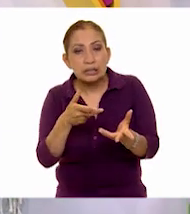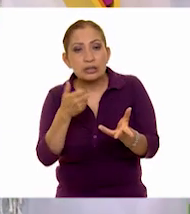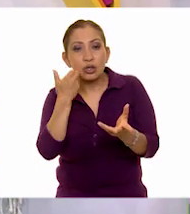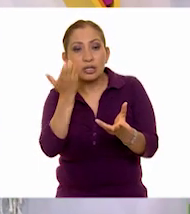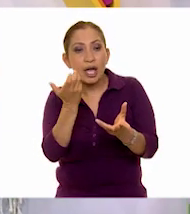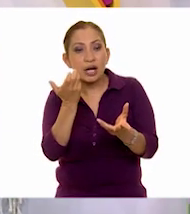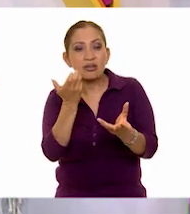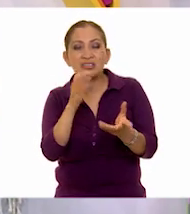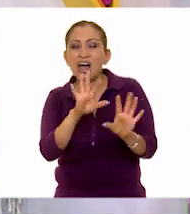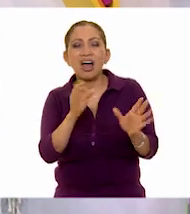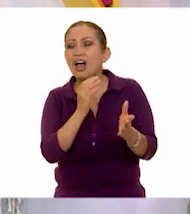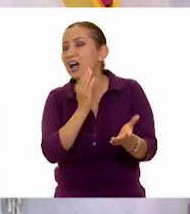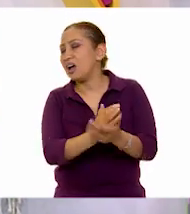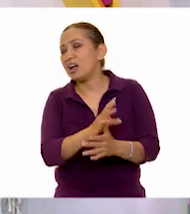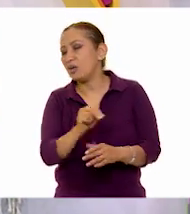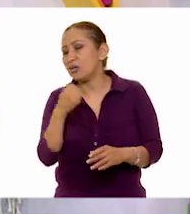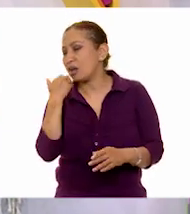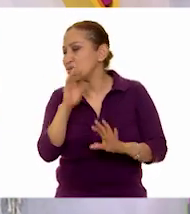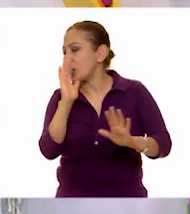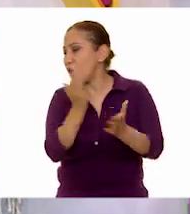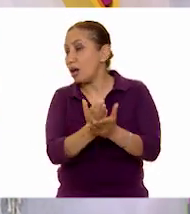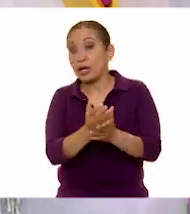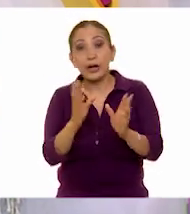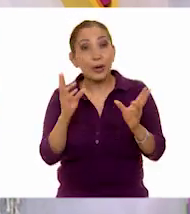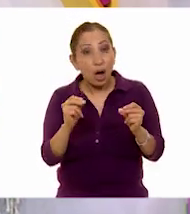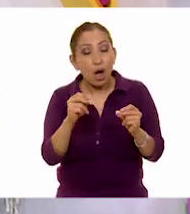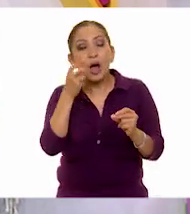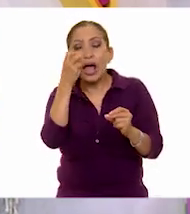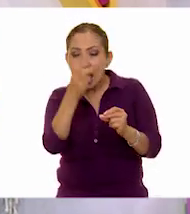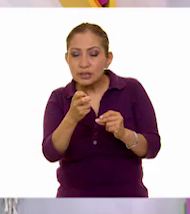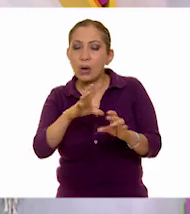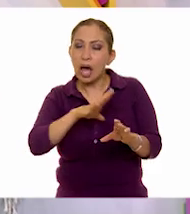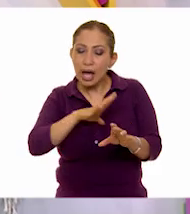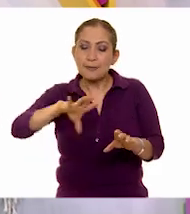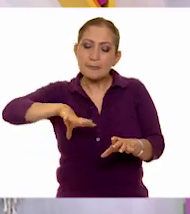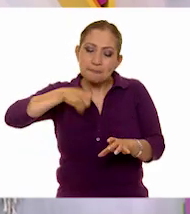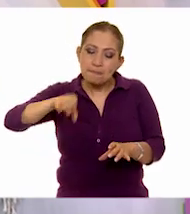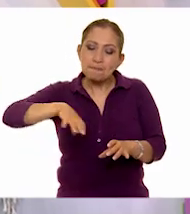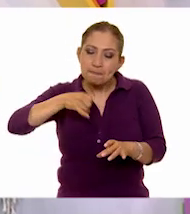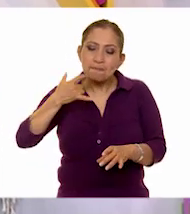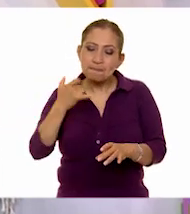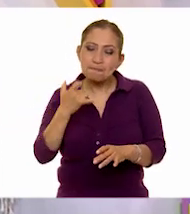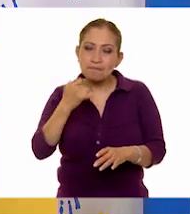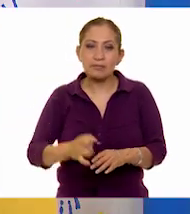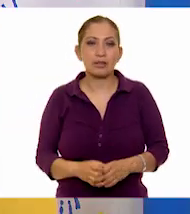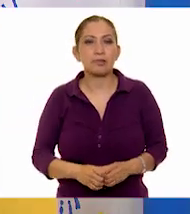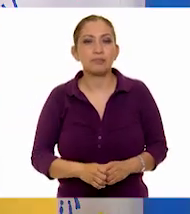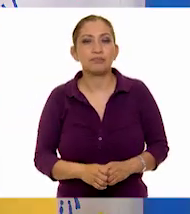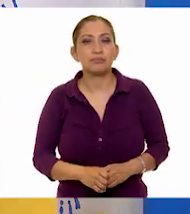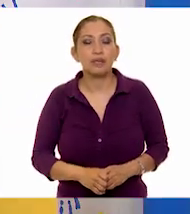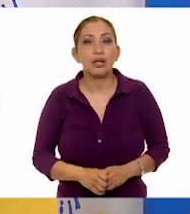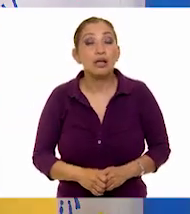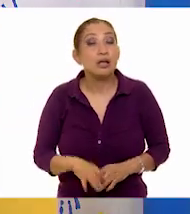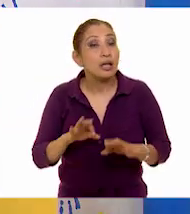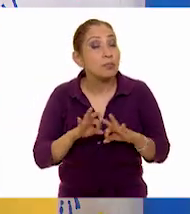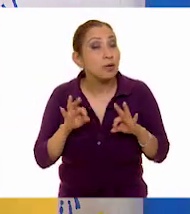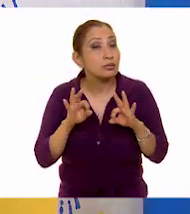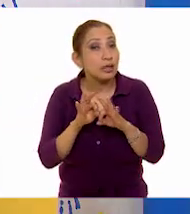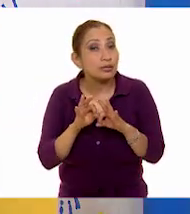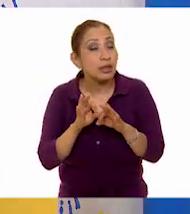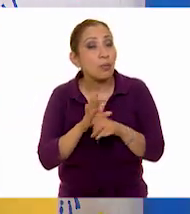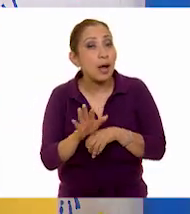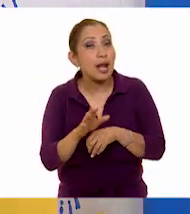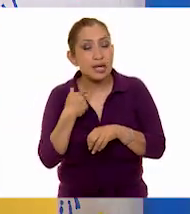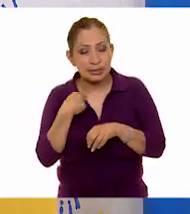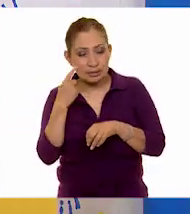queremos darnos por vencidos. Pero ahí está la perseverancia. Lo importante es encontrar